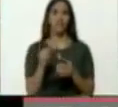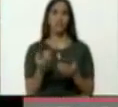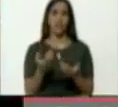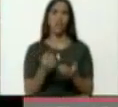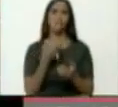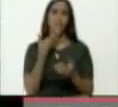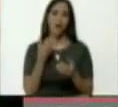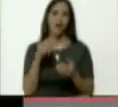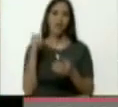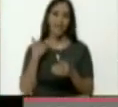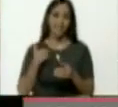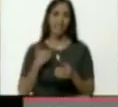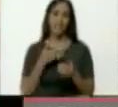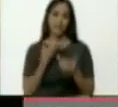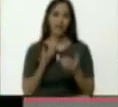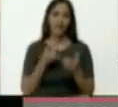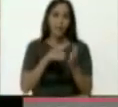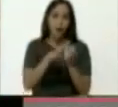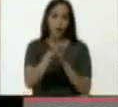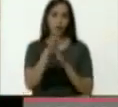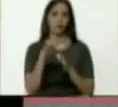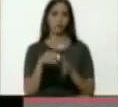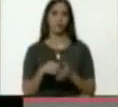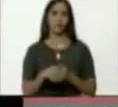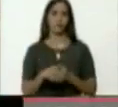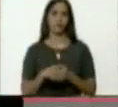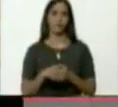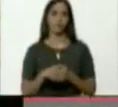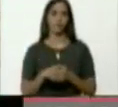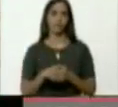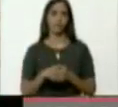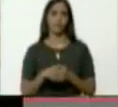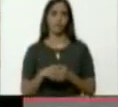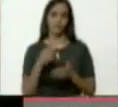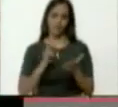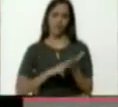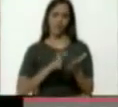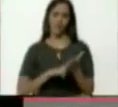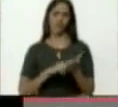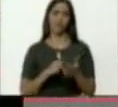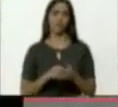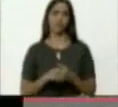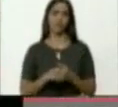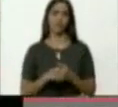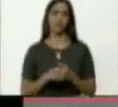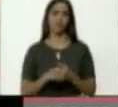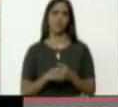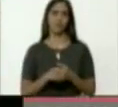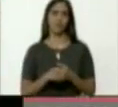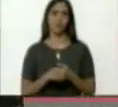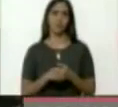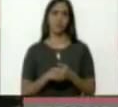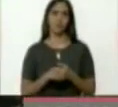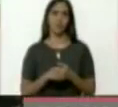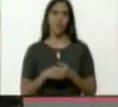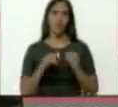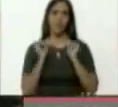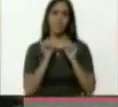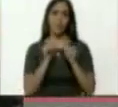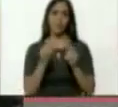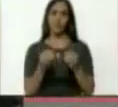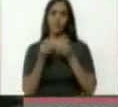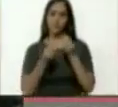mejor. Les va a ir mejor. De verdad. Sobre todo los que montaron restaurantes